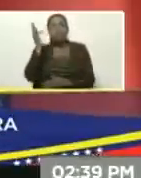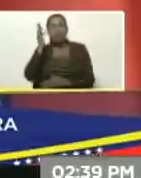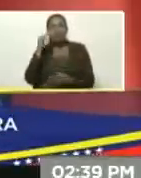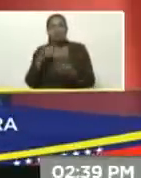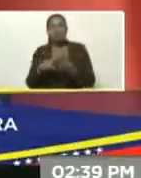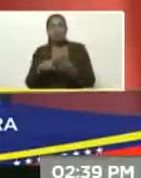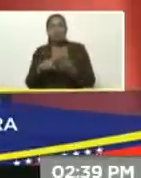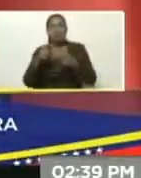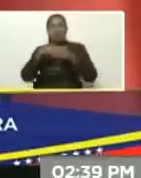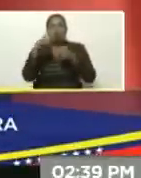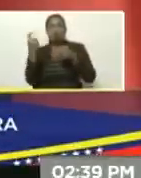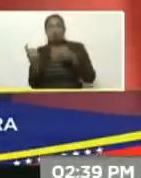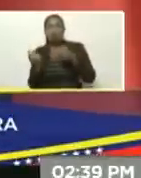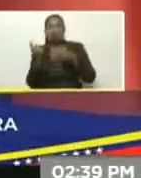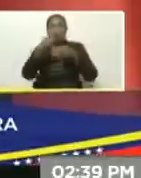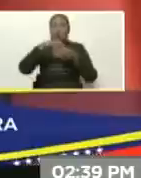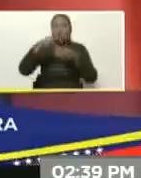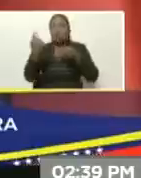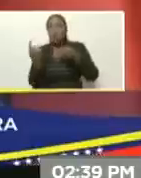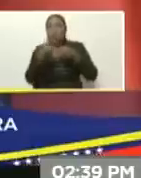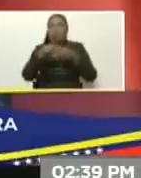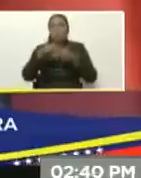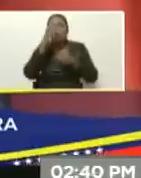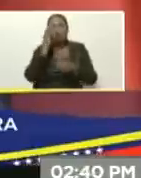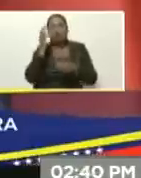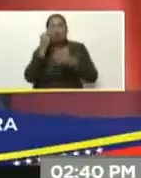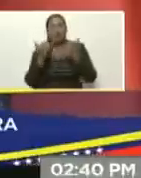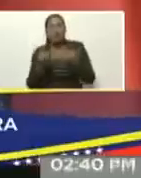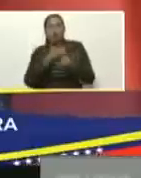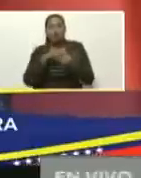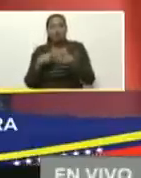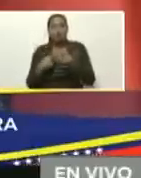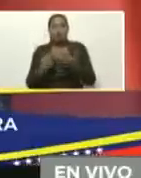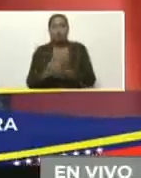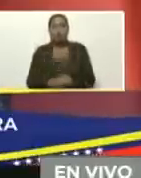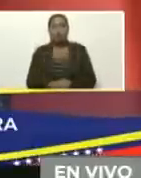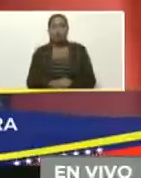ha salido de OTAN, ha vuelto a OTAN, y ahora estamos